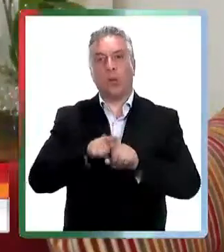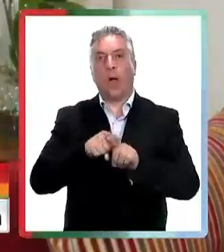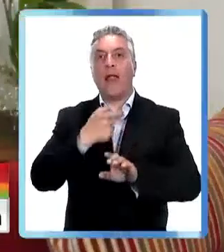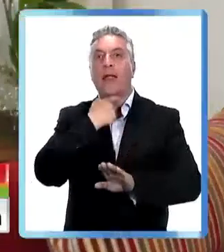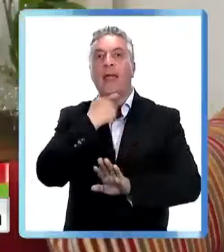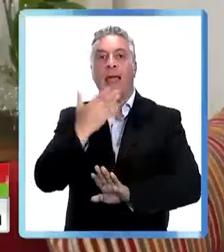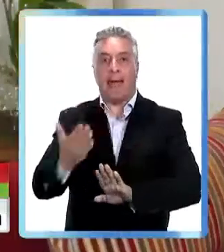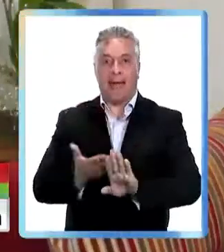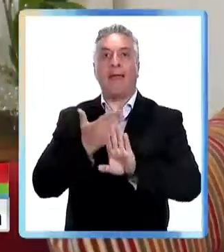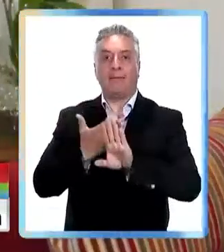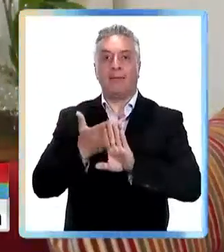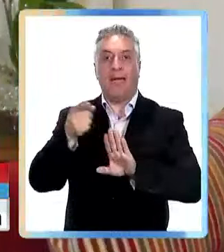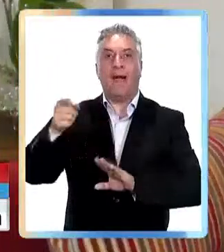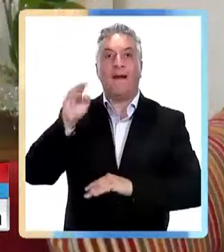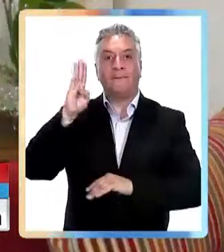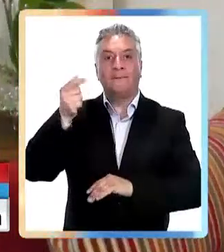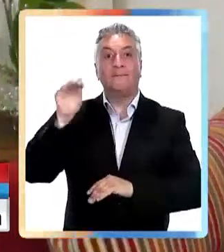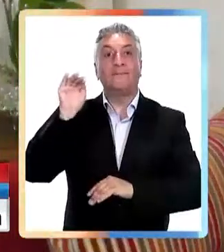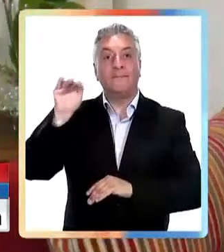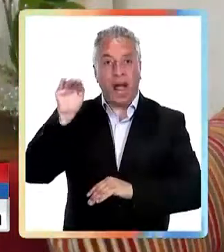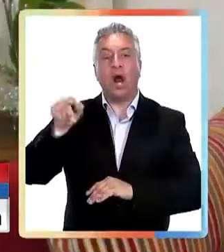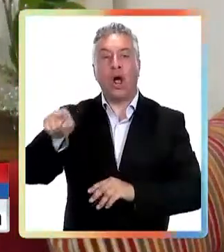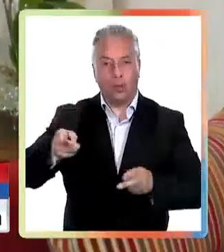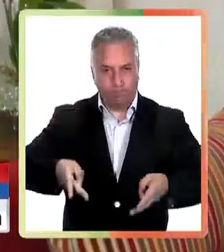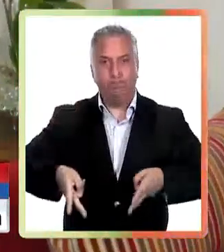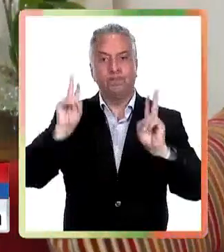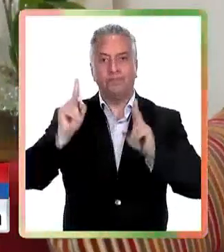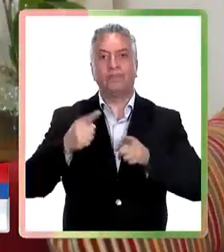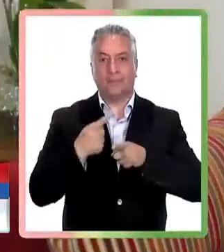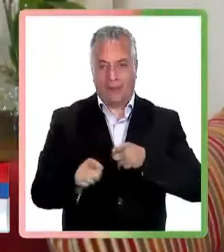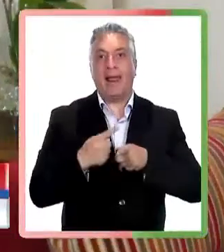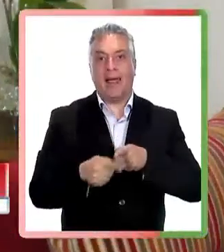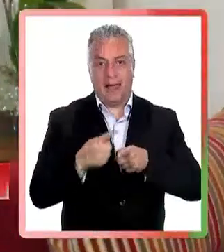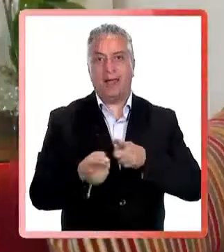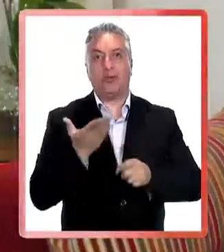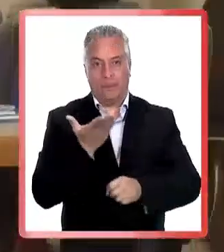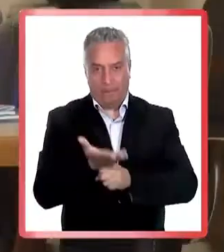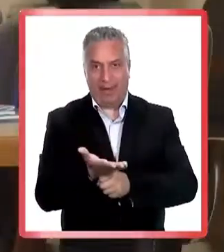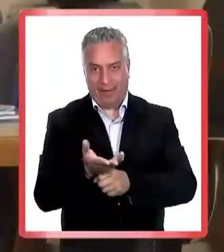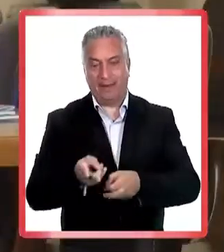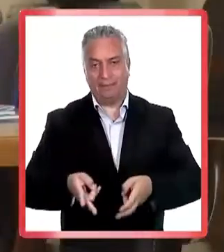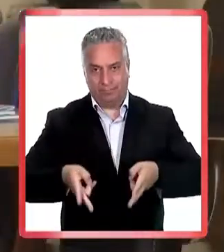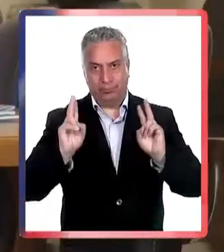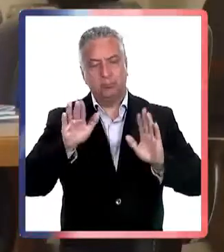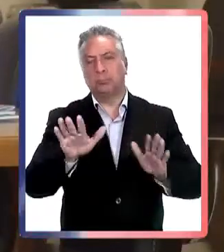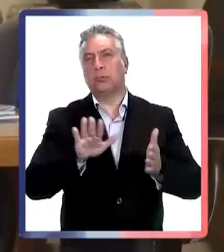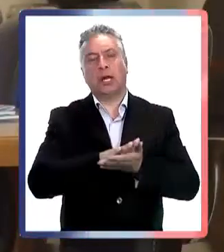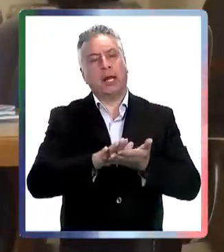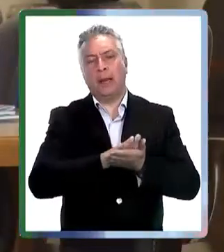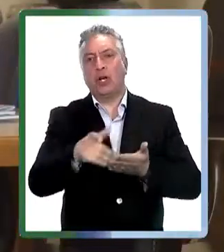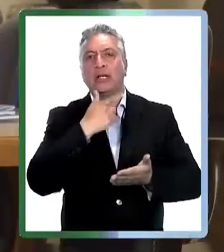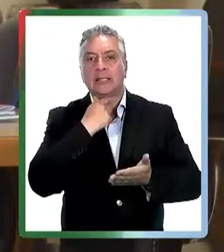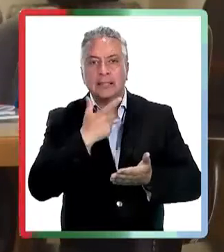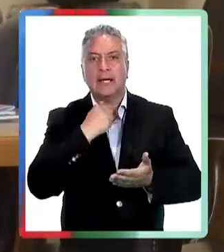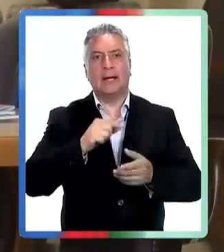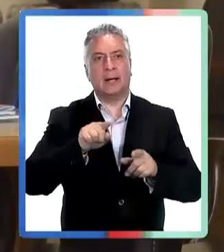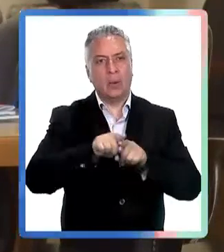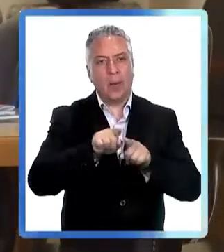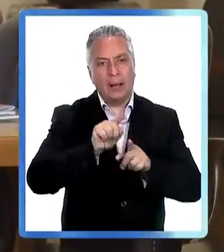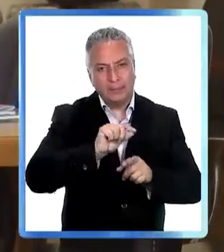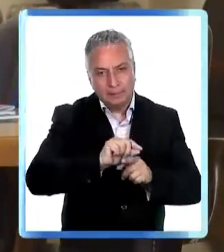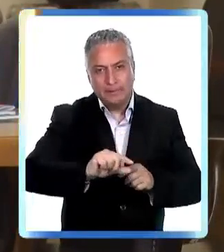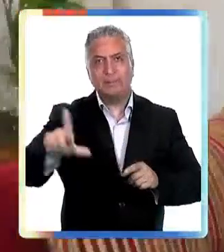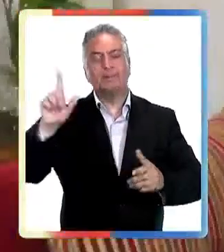una garantía, de manera que el banco efectivamente acceda a un crédito que pidan. Por ejemplo, si quiere empezar